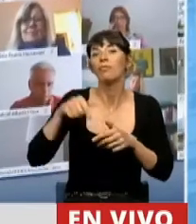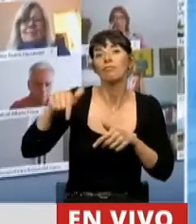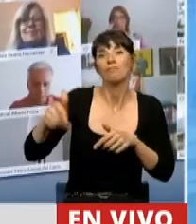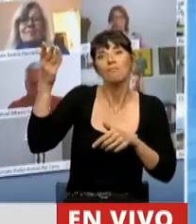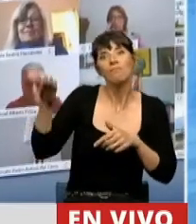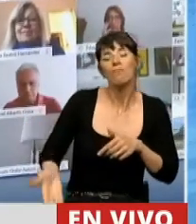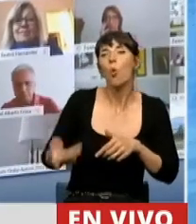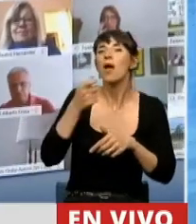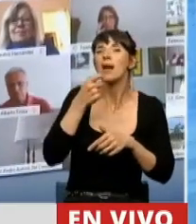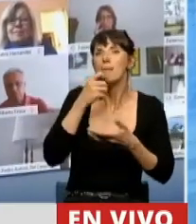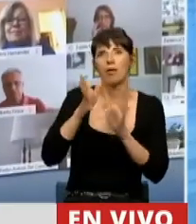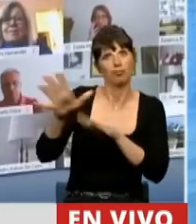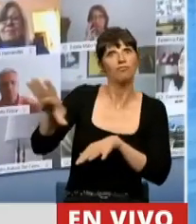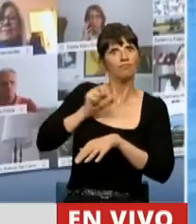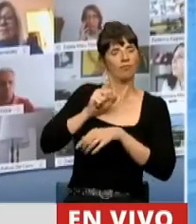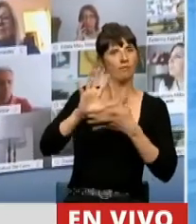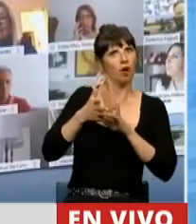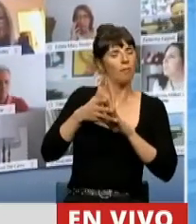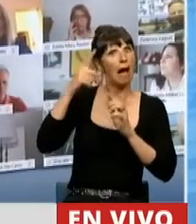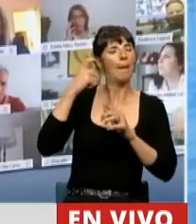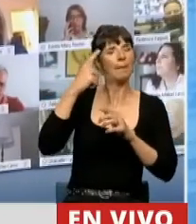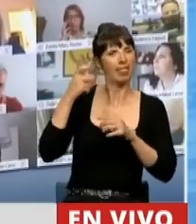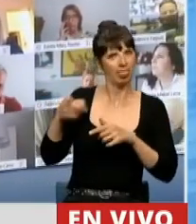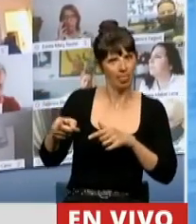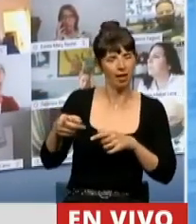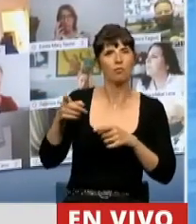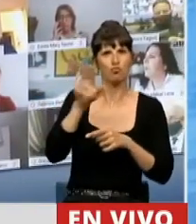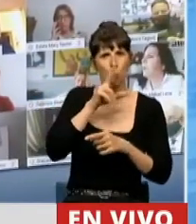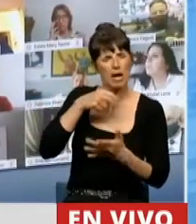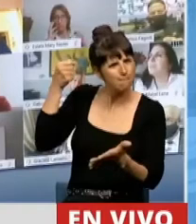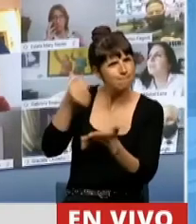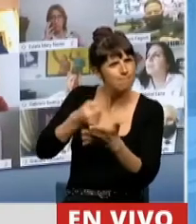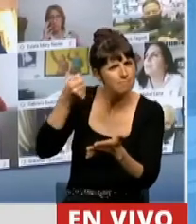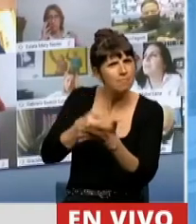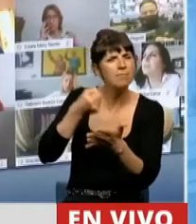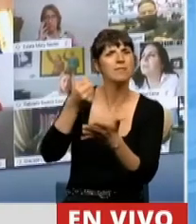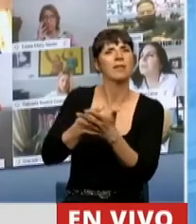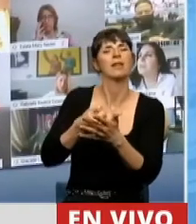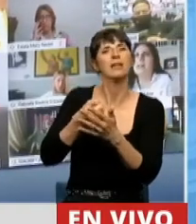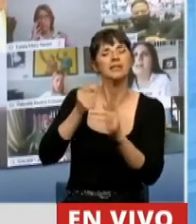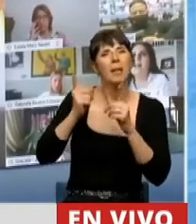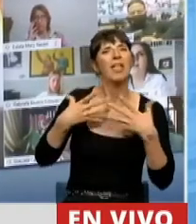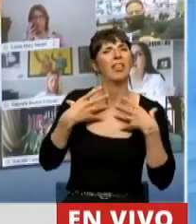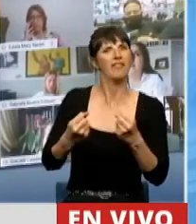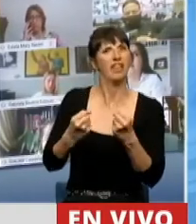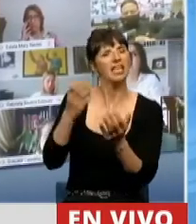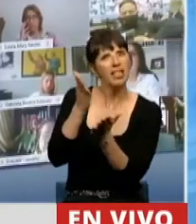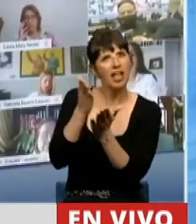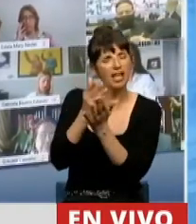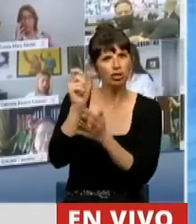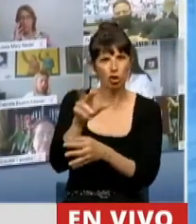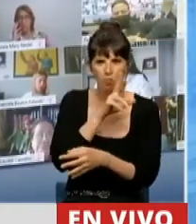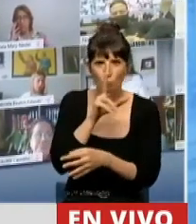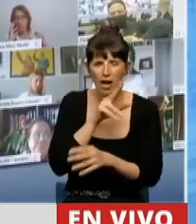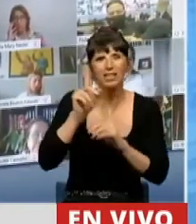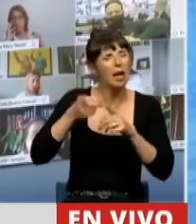como un enorme aprendizaje. Una mujer luchadora, defensora de los derechos de la mujer e incansable